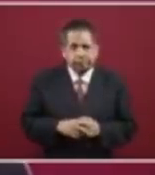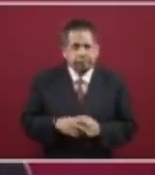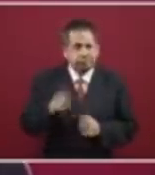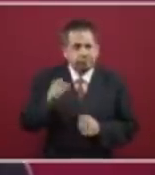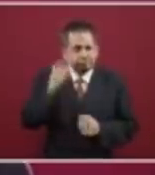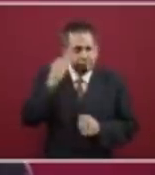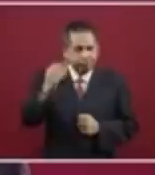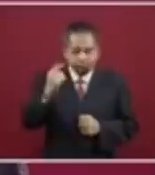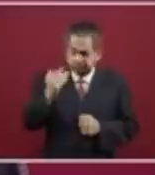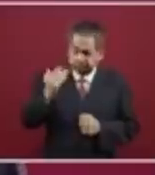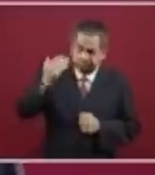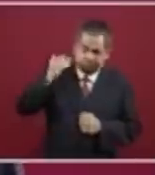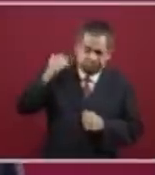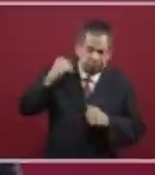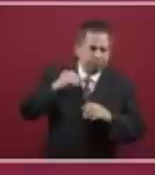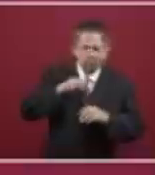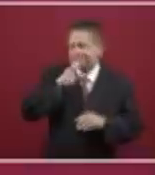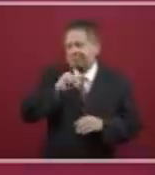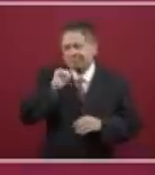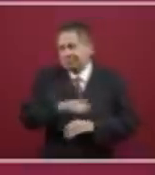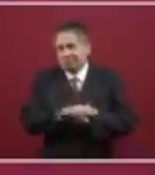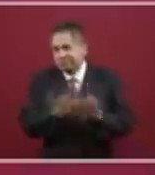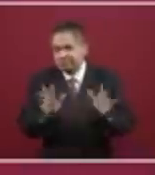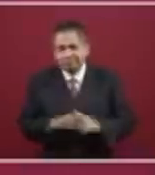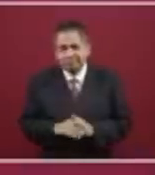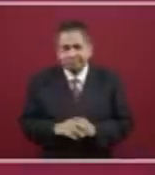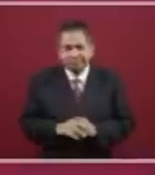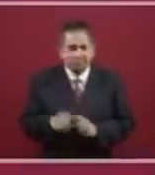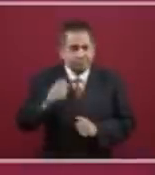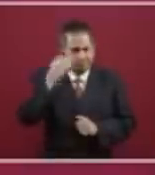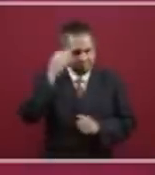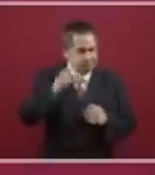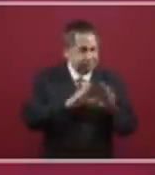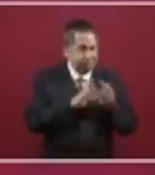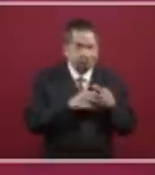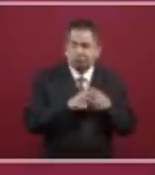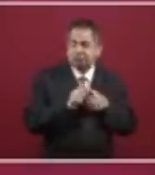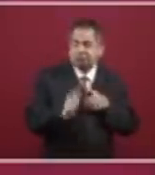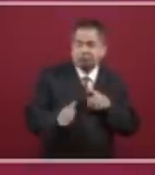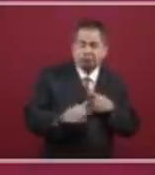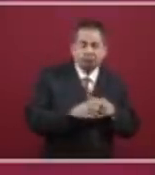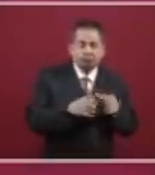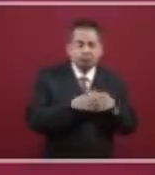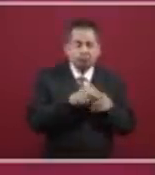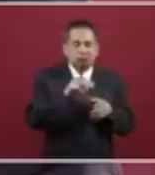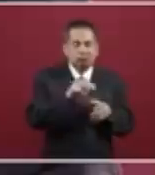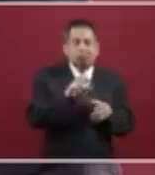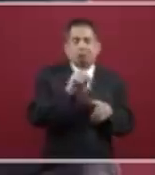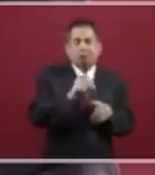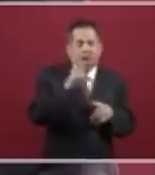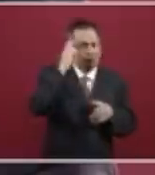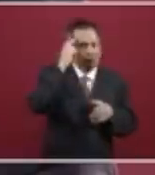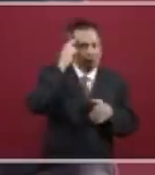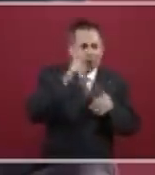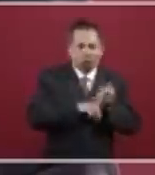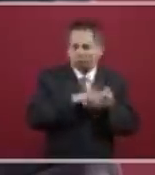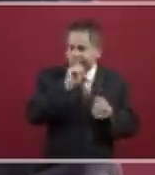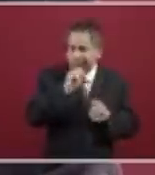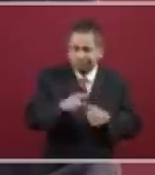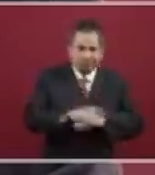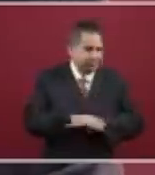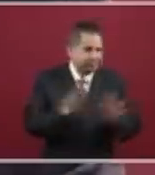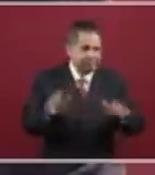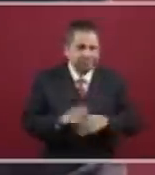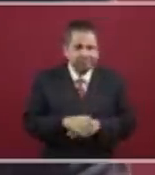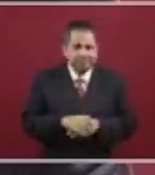tiempos pasados, en el periodo neoliberal o neoporfirista, con